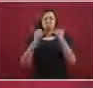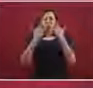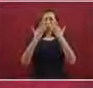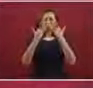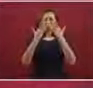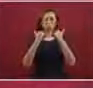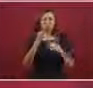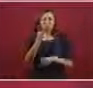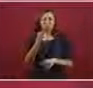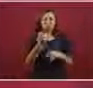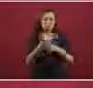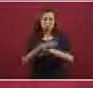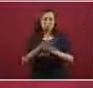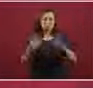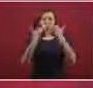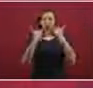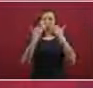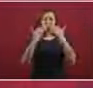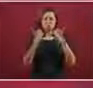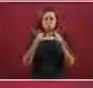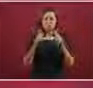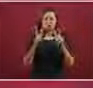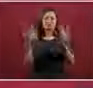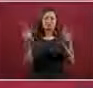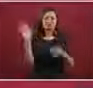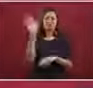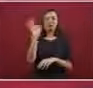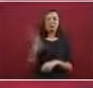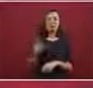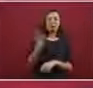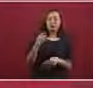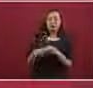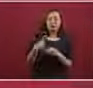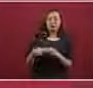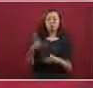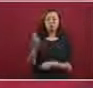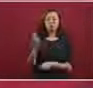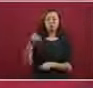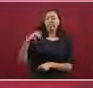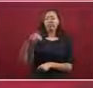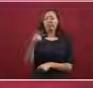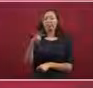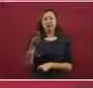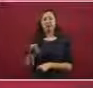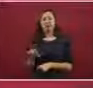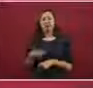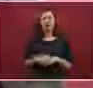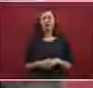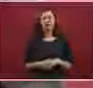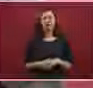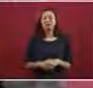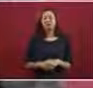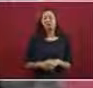dato de lo del dengue, del incremento del dengue, no. Y lo de las